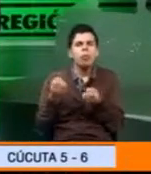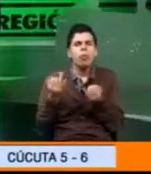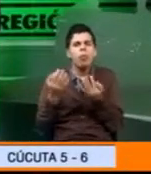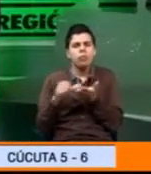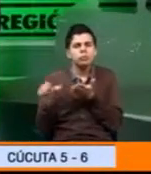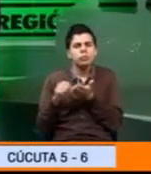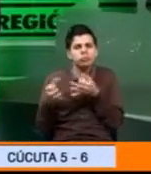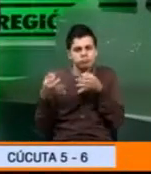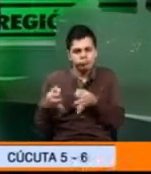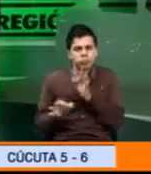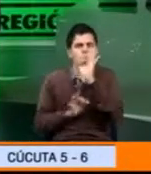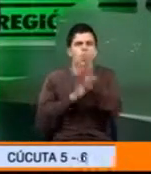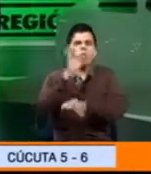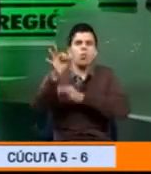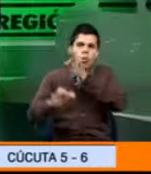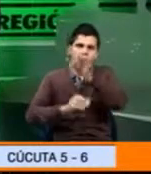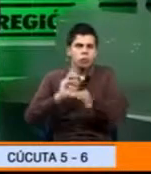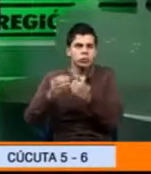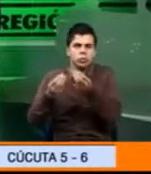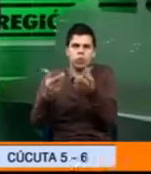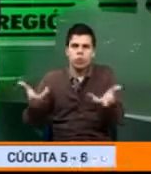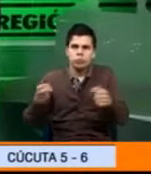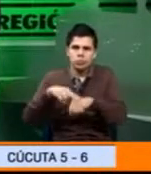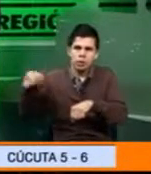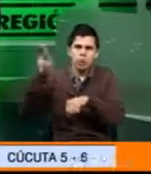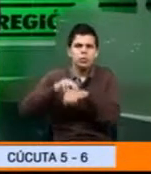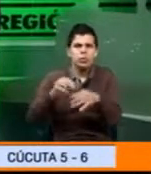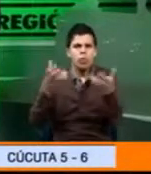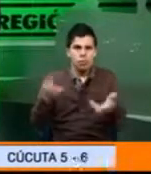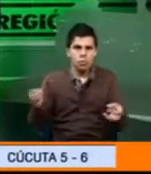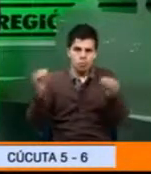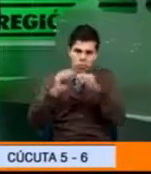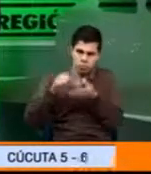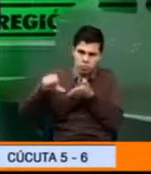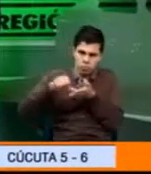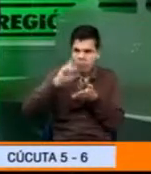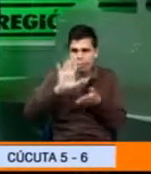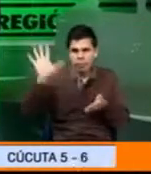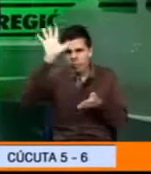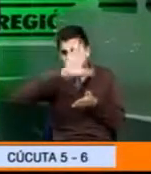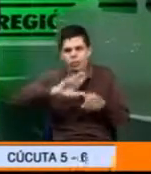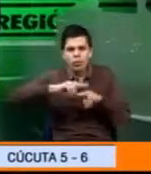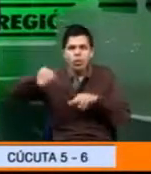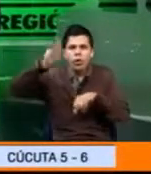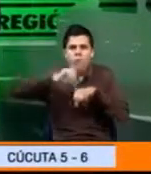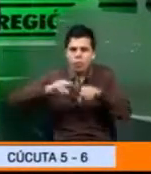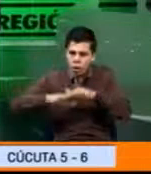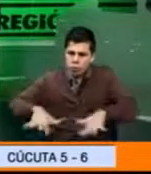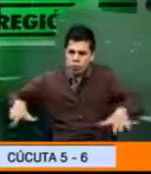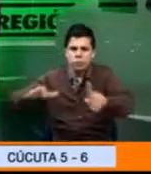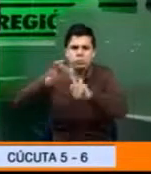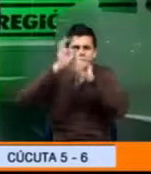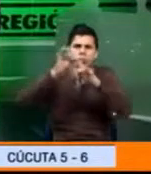es conservar y qué es tener los recursos naturales y disponer de los recursos naturales, disponer de las masas de bosque. Y eso